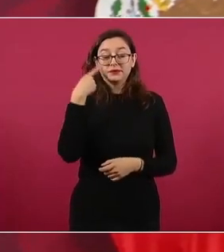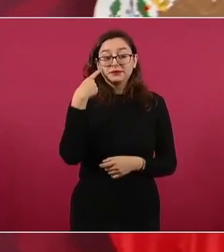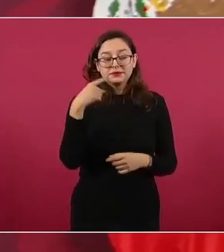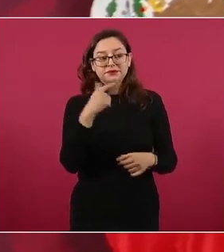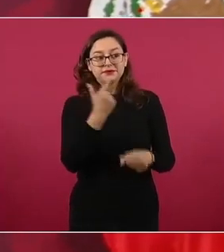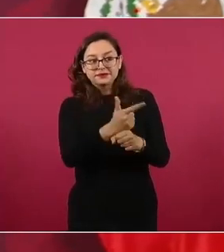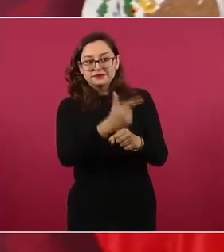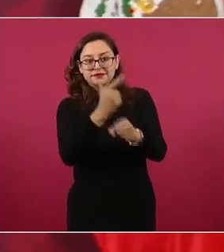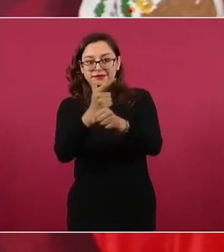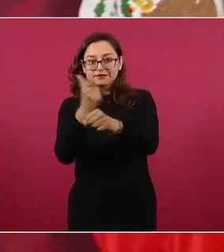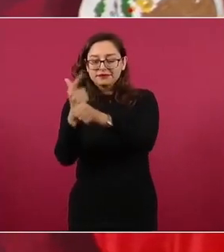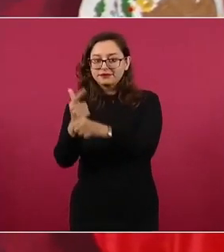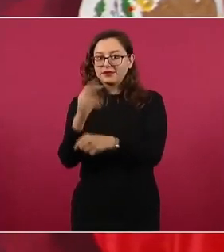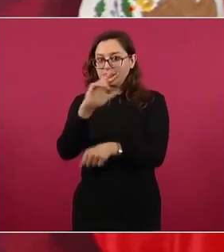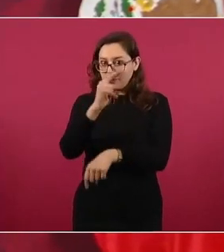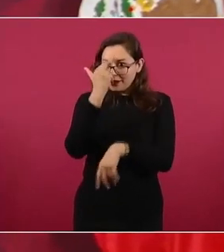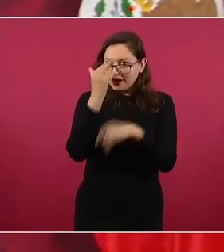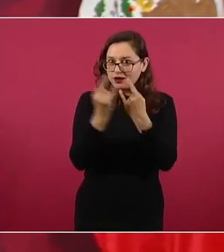Entonces,